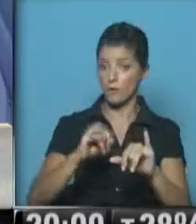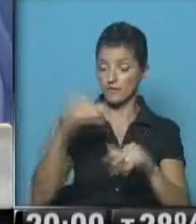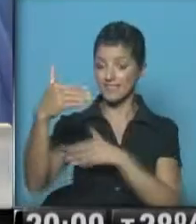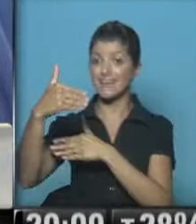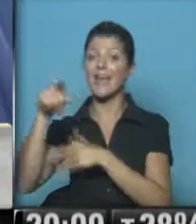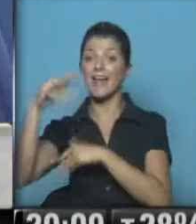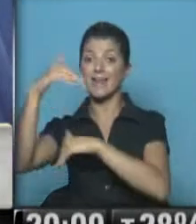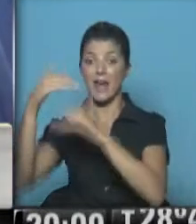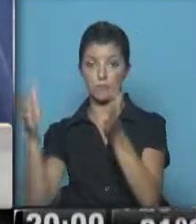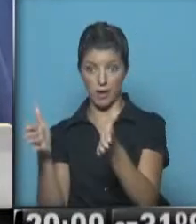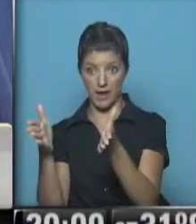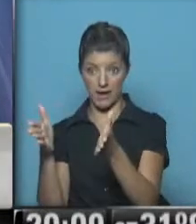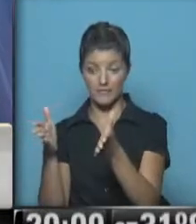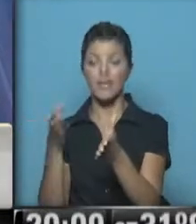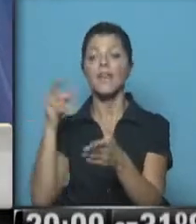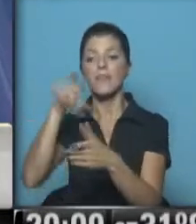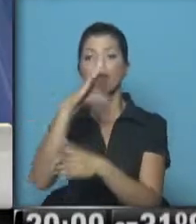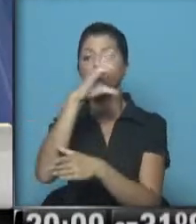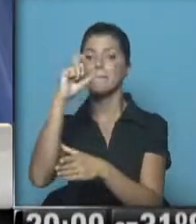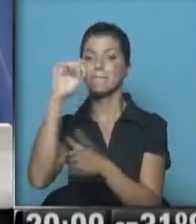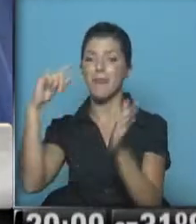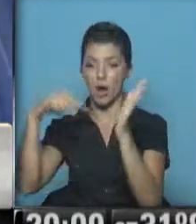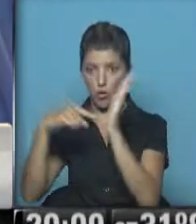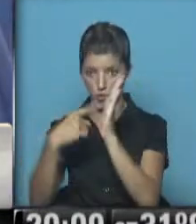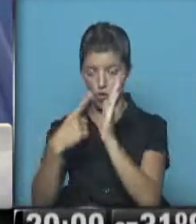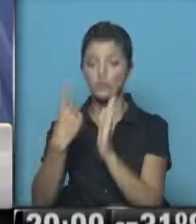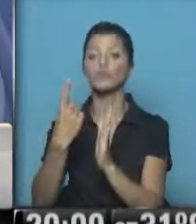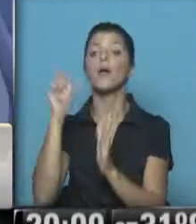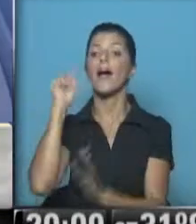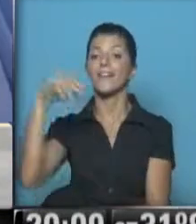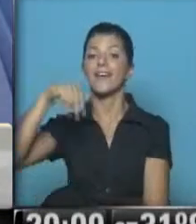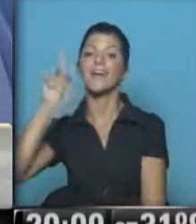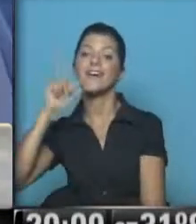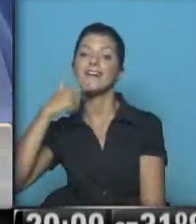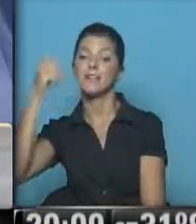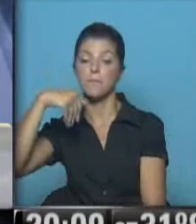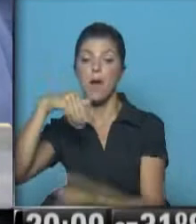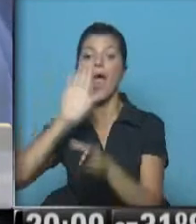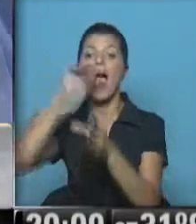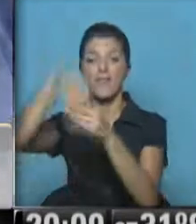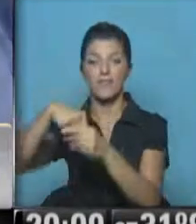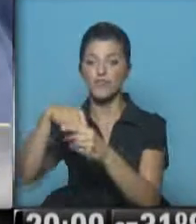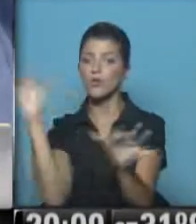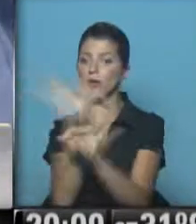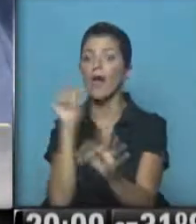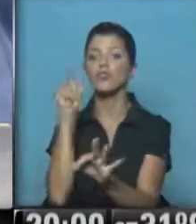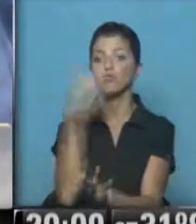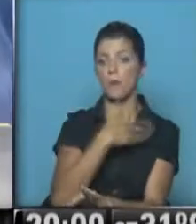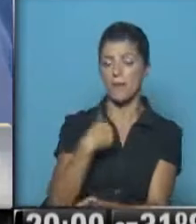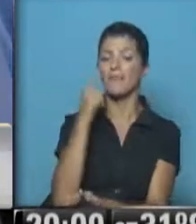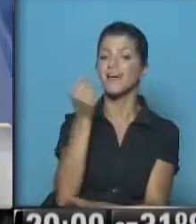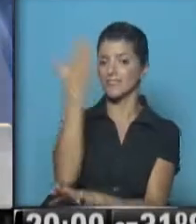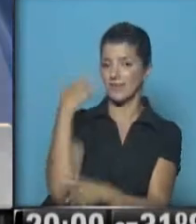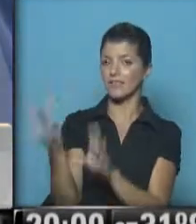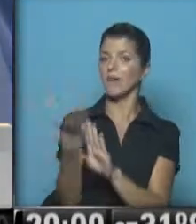de seguridad del Banco Ciudad de Nisman, no había nada. Pero no lo sacó Nisman, lo sacó su madre hace algunos días,